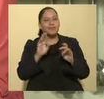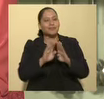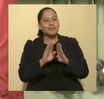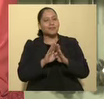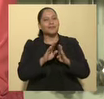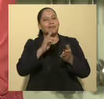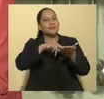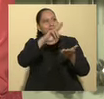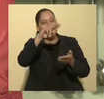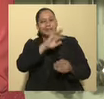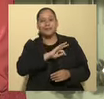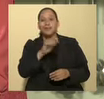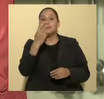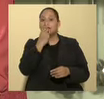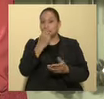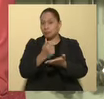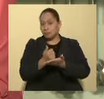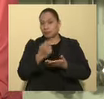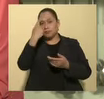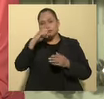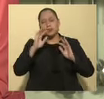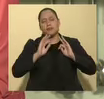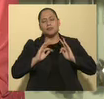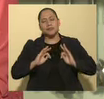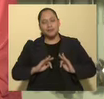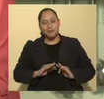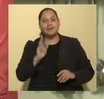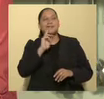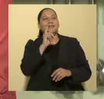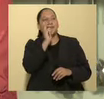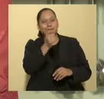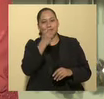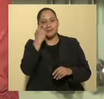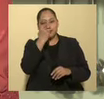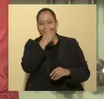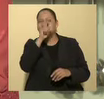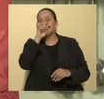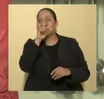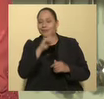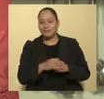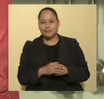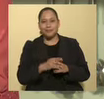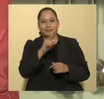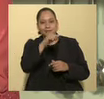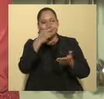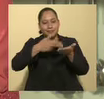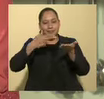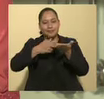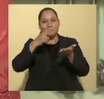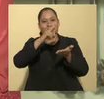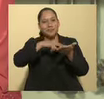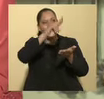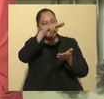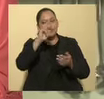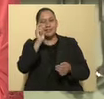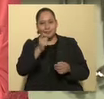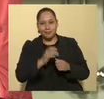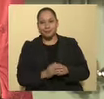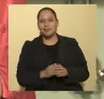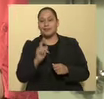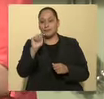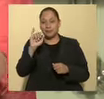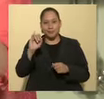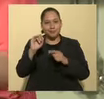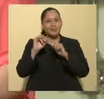el arte. Dicen que relaja mucho, así que... Vamos con el Ojitos Pajaritos a ver qué nos tiene en estos talleres de pintura al aire libre. Y el tío